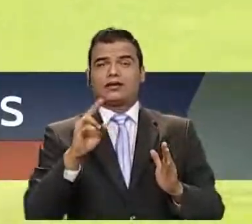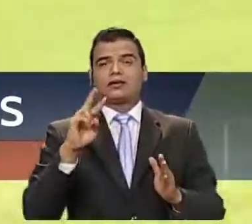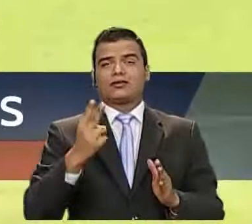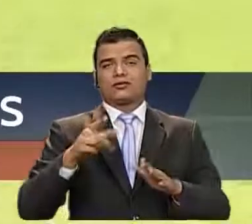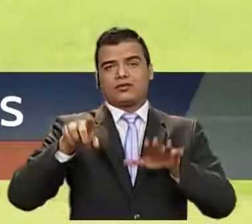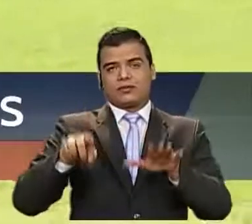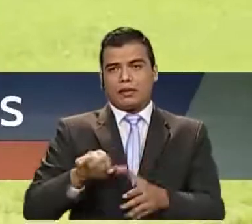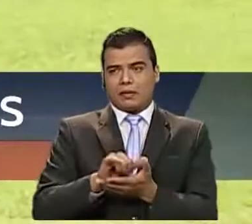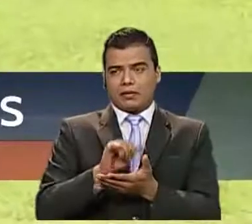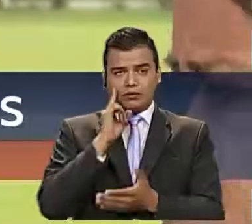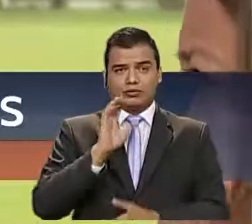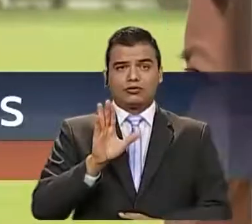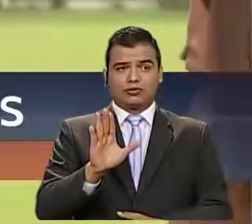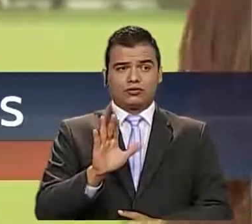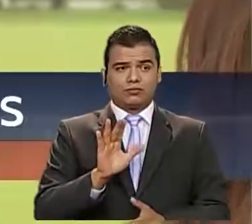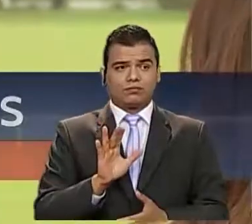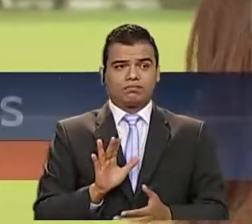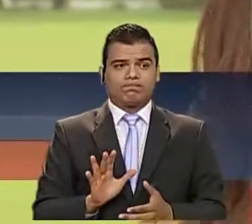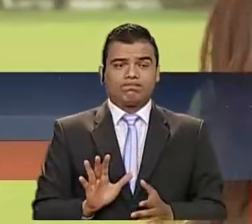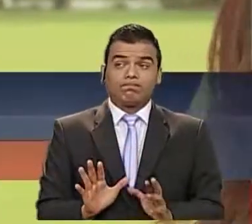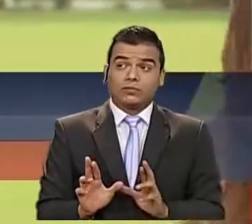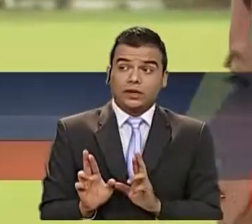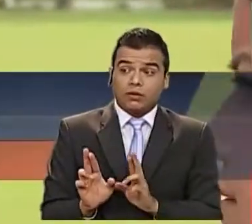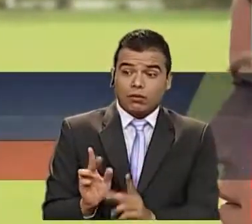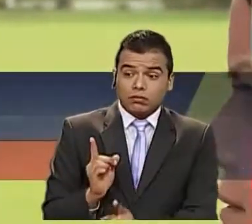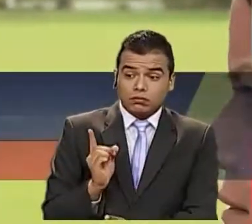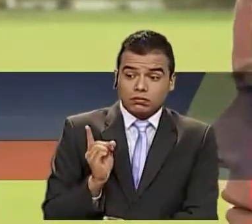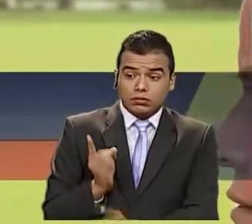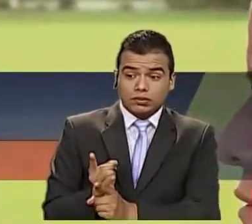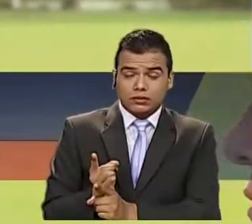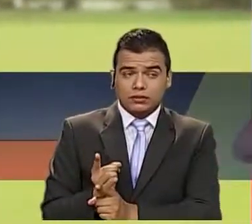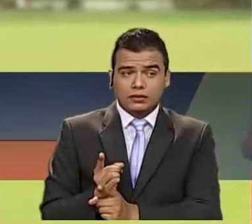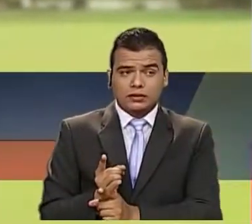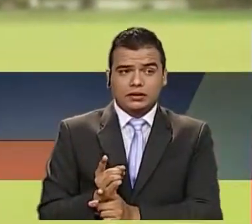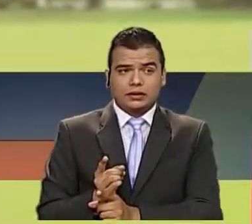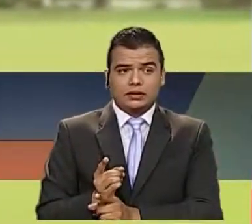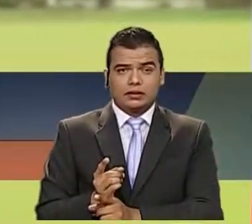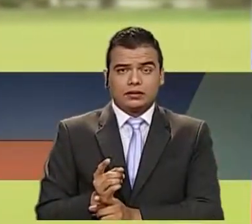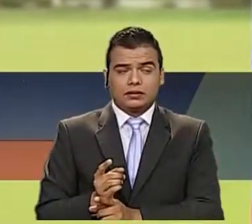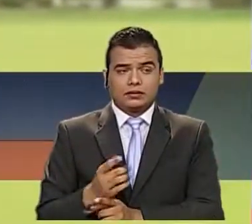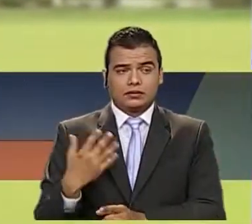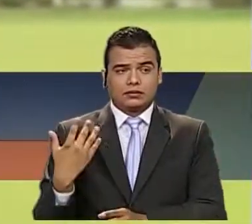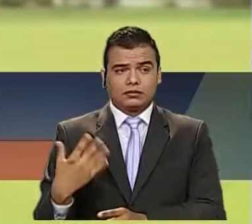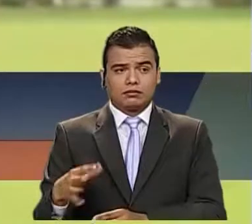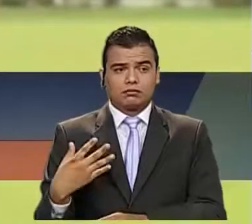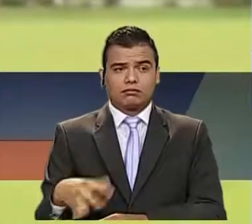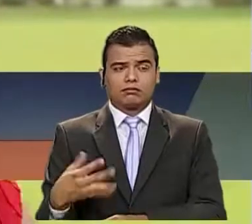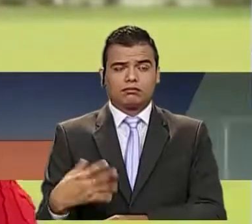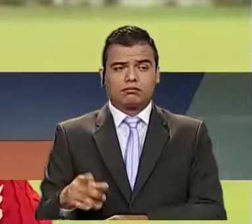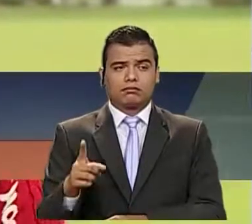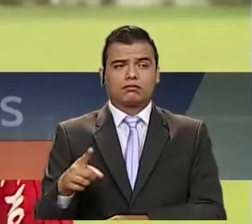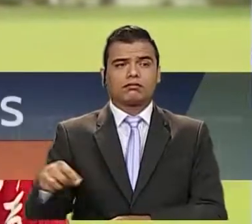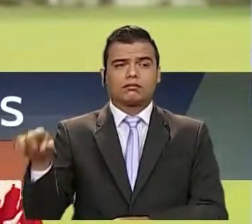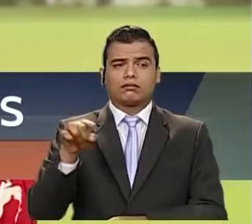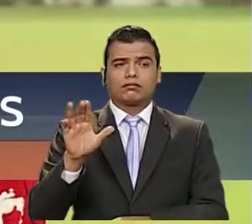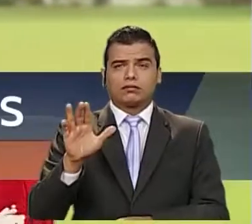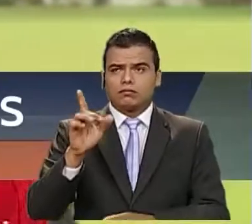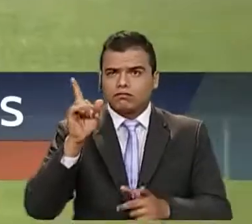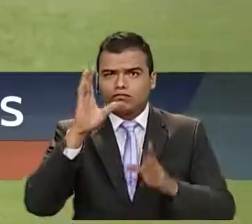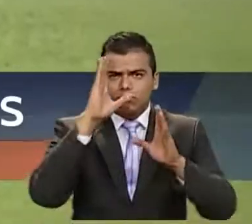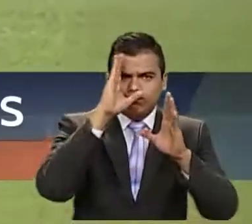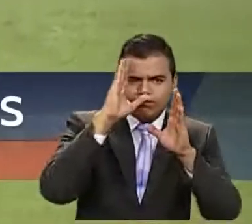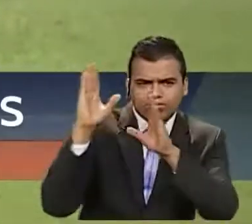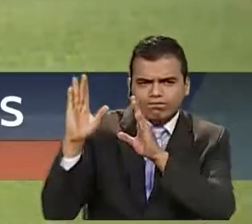que juega bien, un equipo joven, un equipo que se basa mucho en sus transiciones rápidas. Esperemos nosotros estar muy atentos